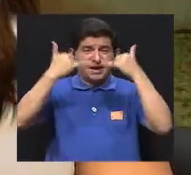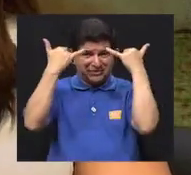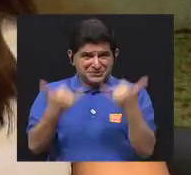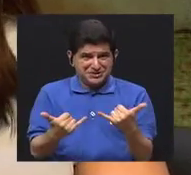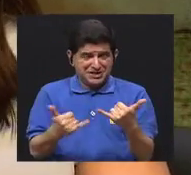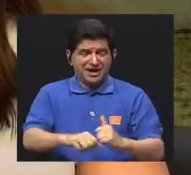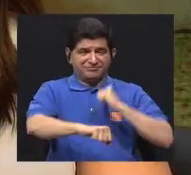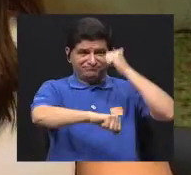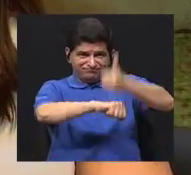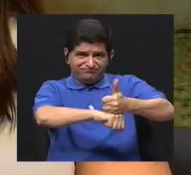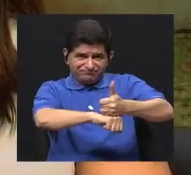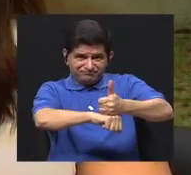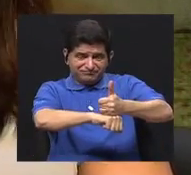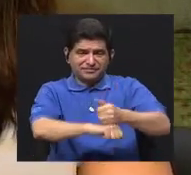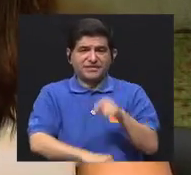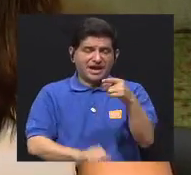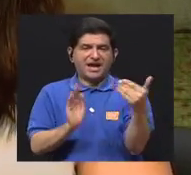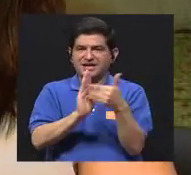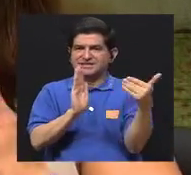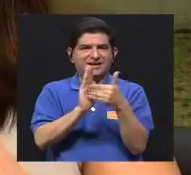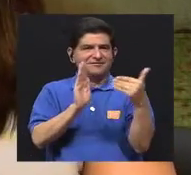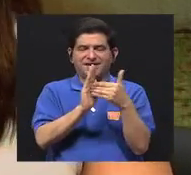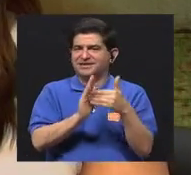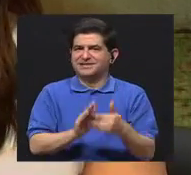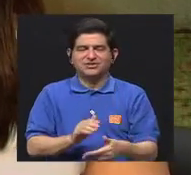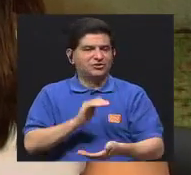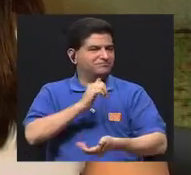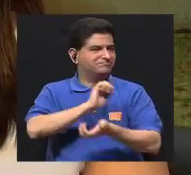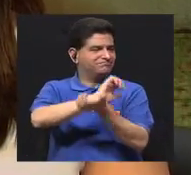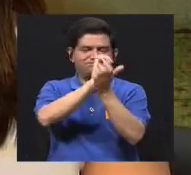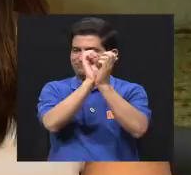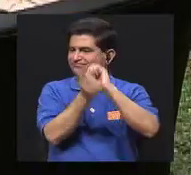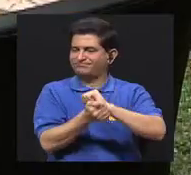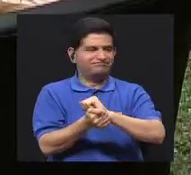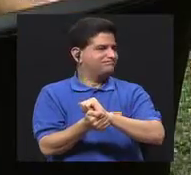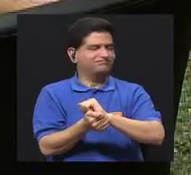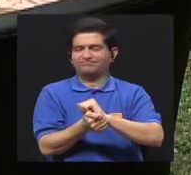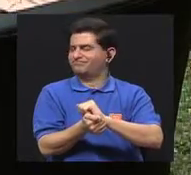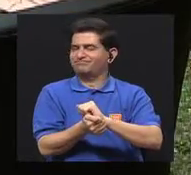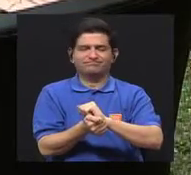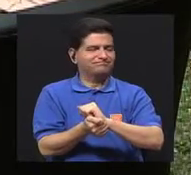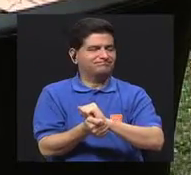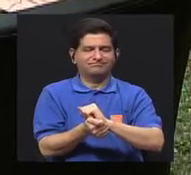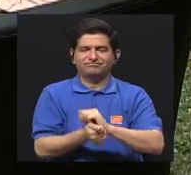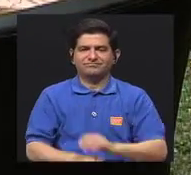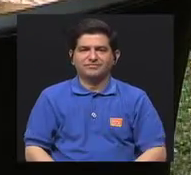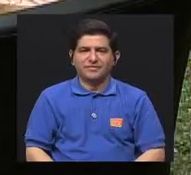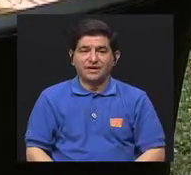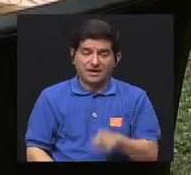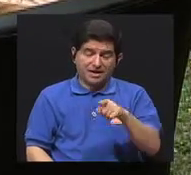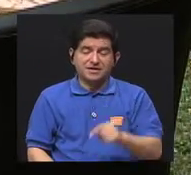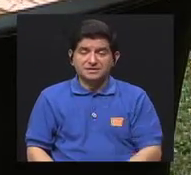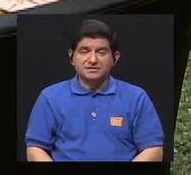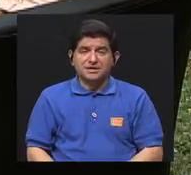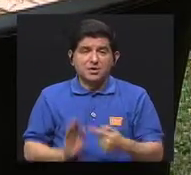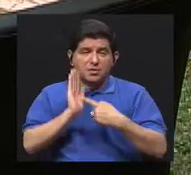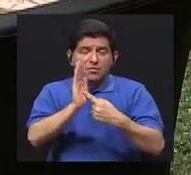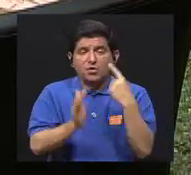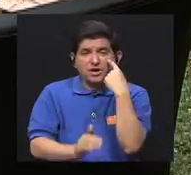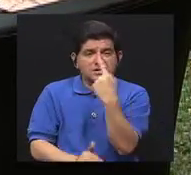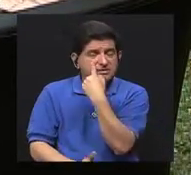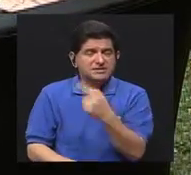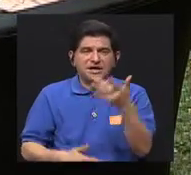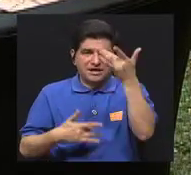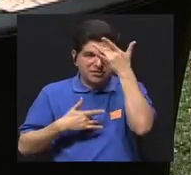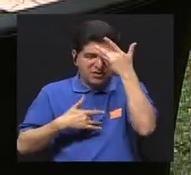se ha instaurado, ese daño no va a revertir. Y pues es una manifestación ocular de una